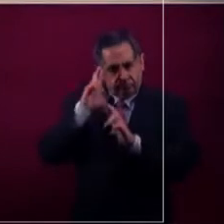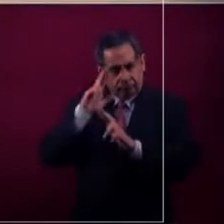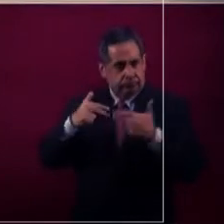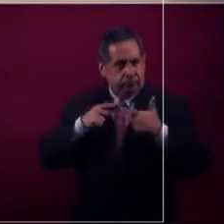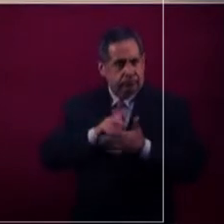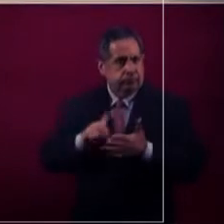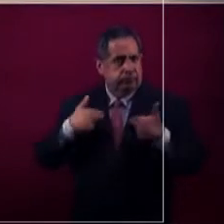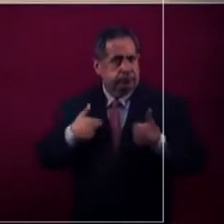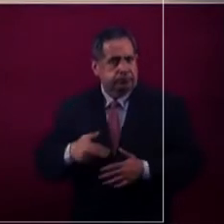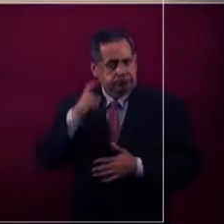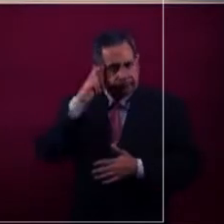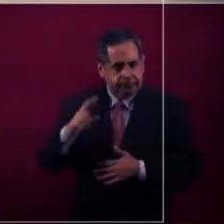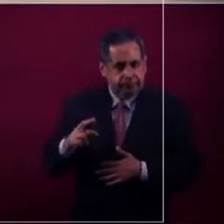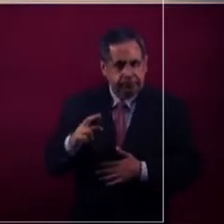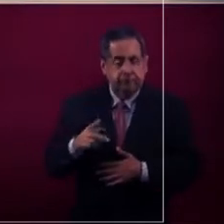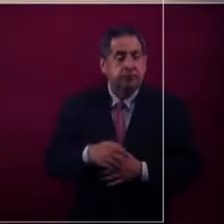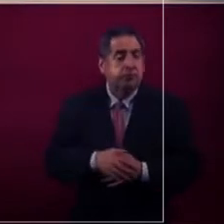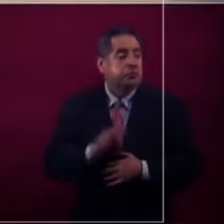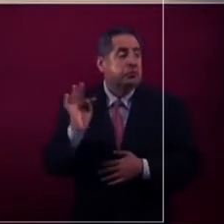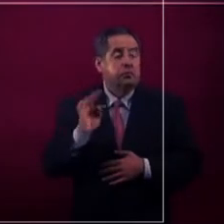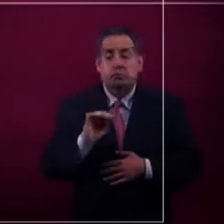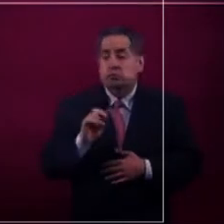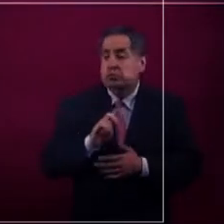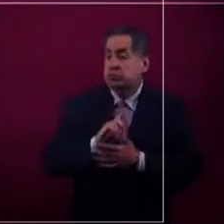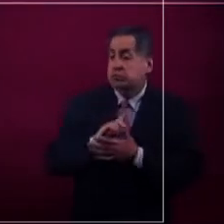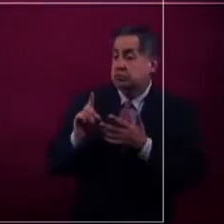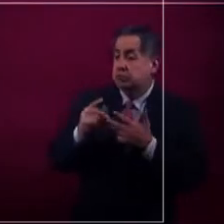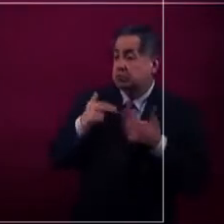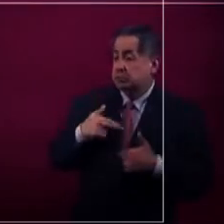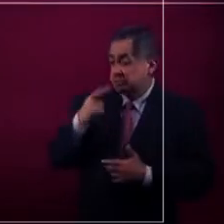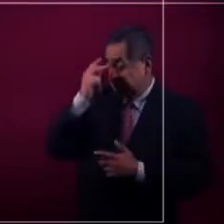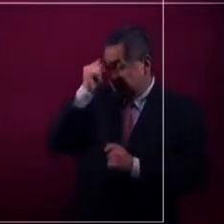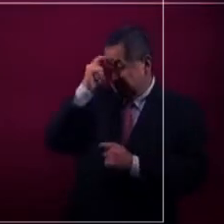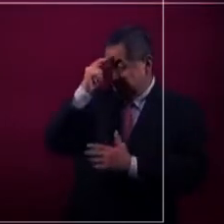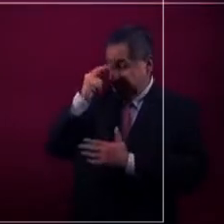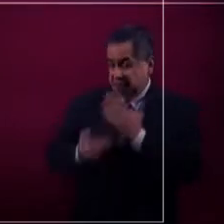que viola derechos humanos se le castiga,